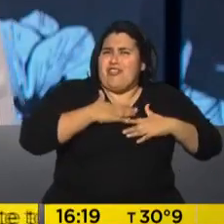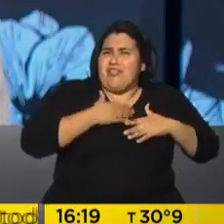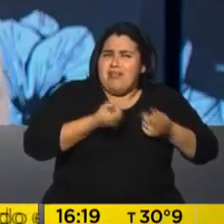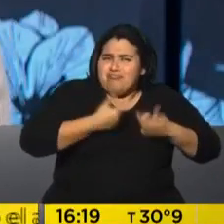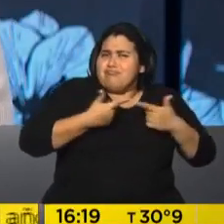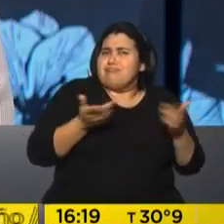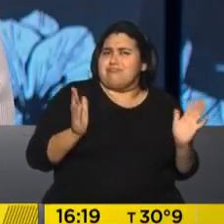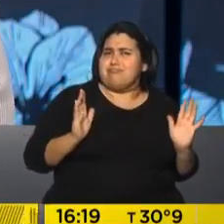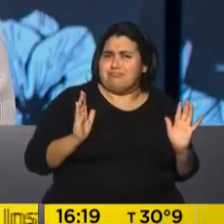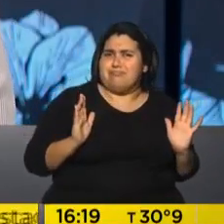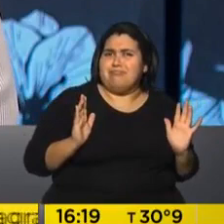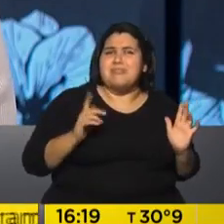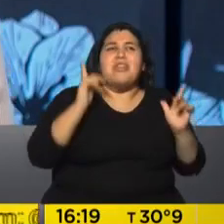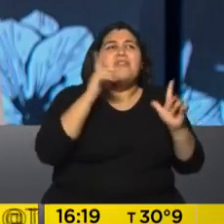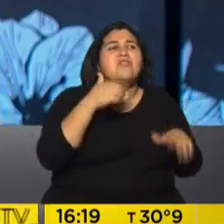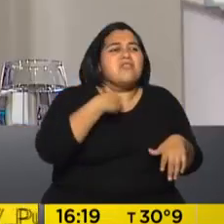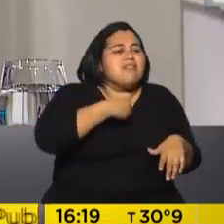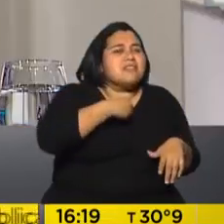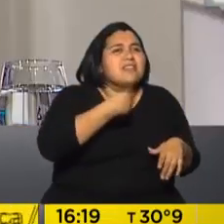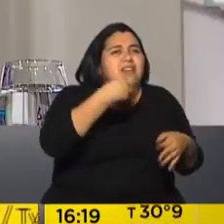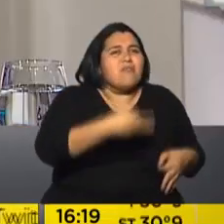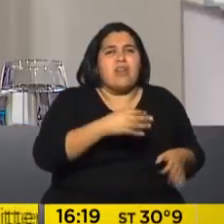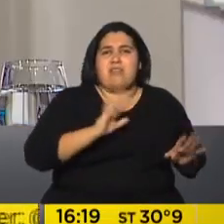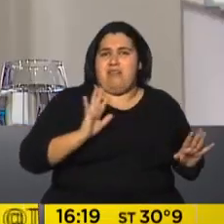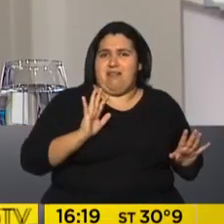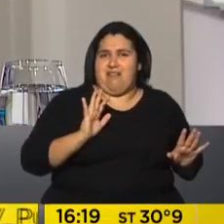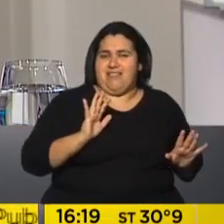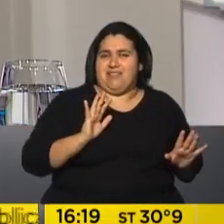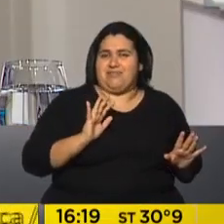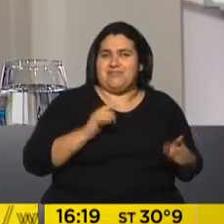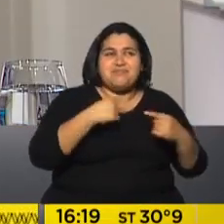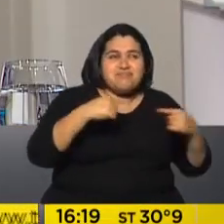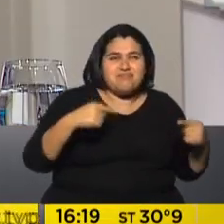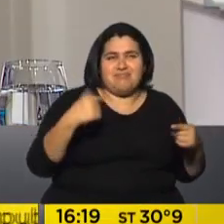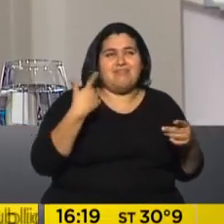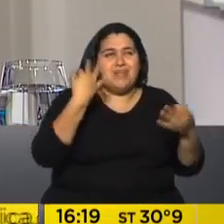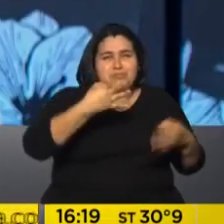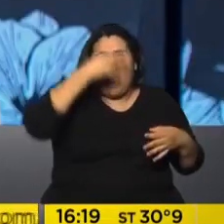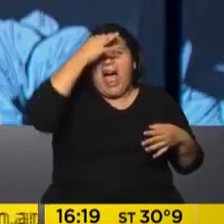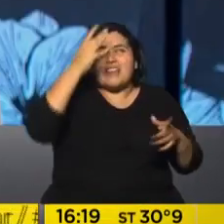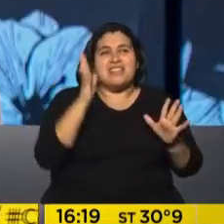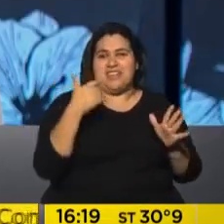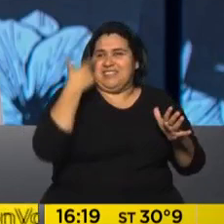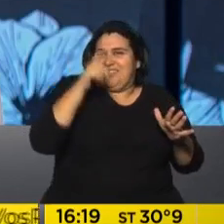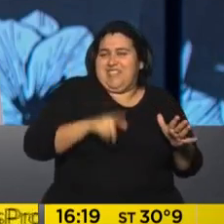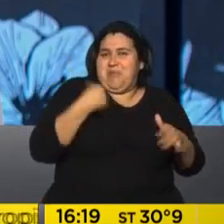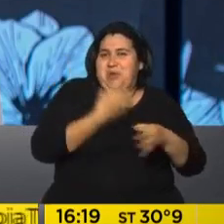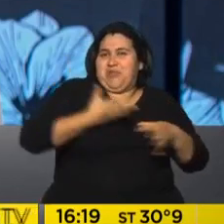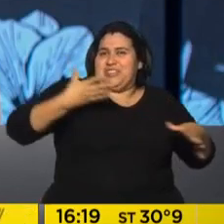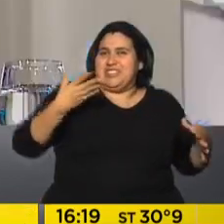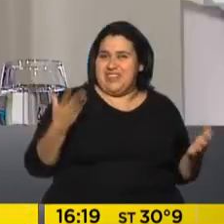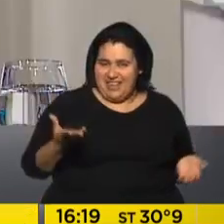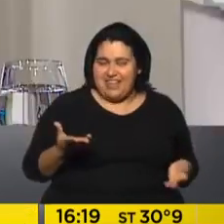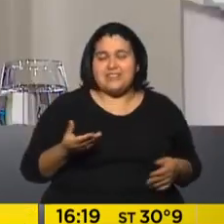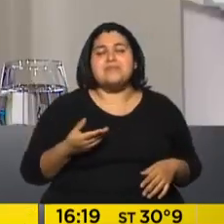mucho más verdadero. Y sí, sobre todo tan importante para, bueno, un artista, ¿no? Sí. ¿Tu historia te sirve o te sirve? ¿Qué